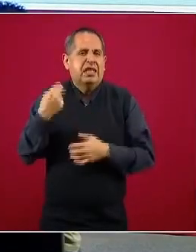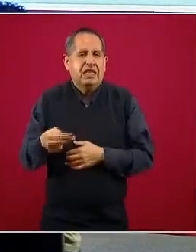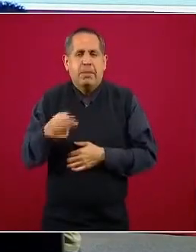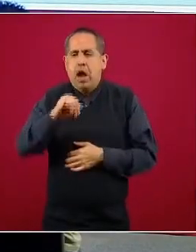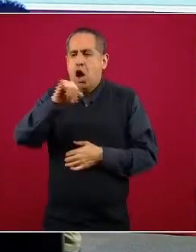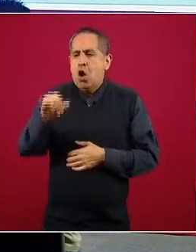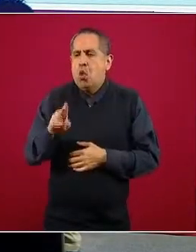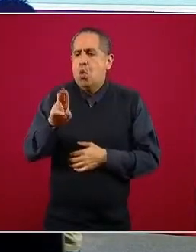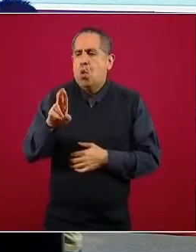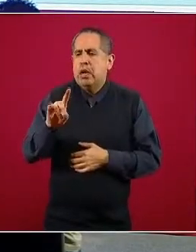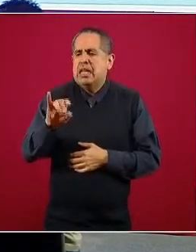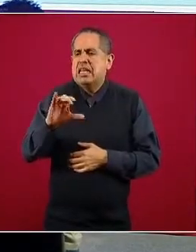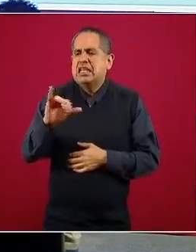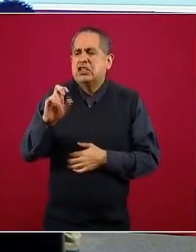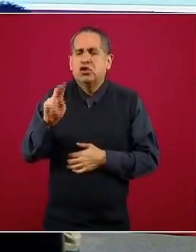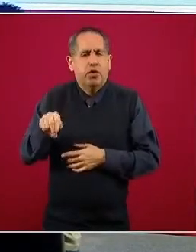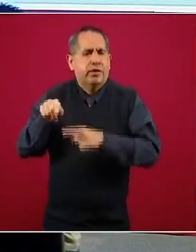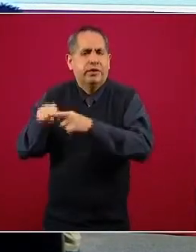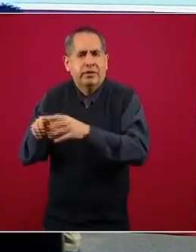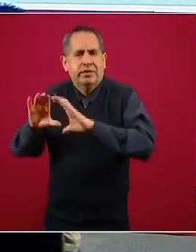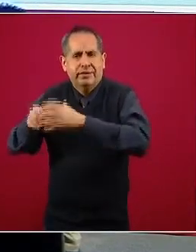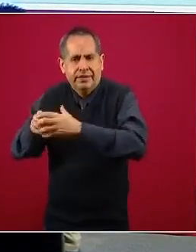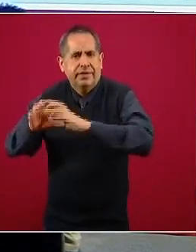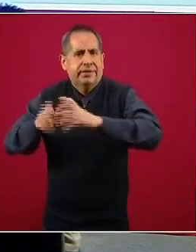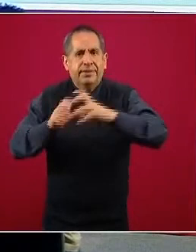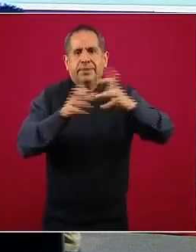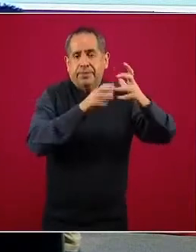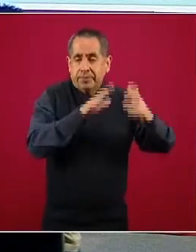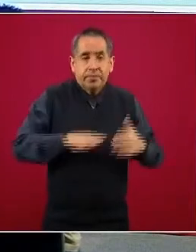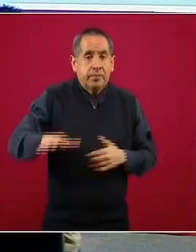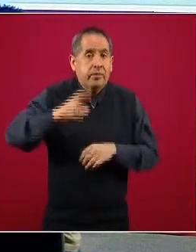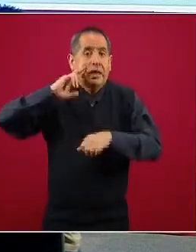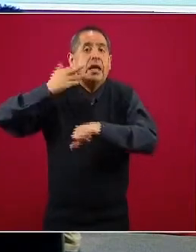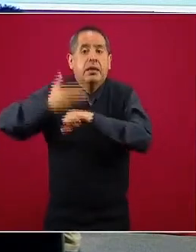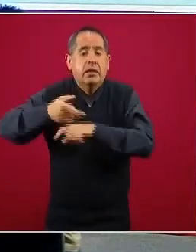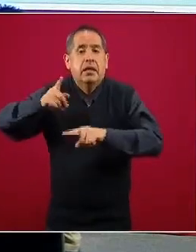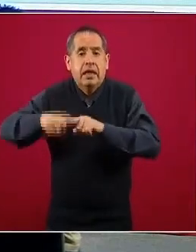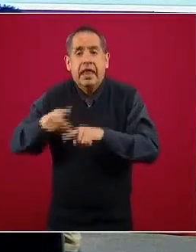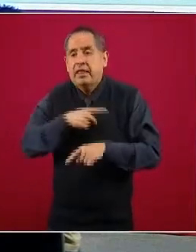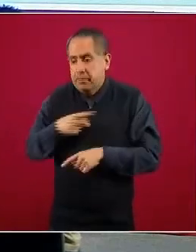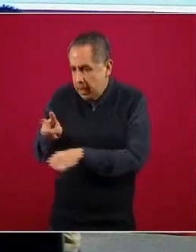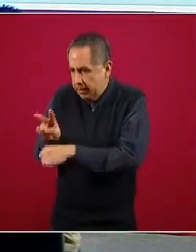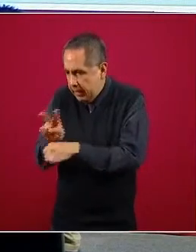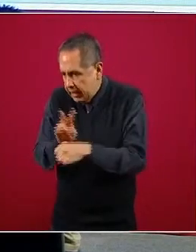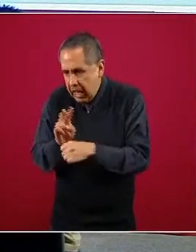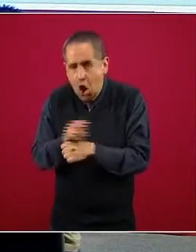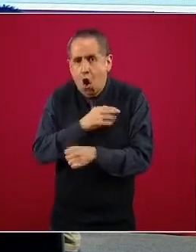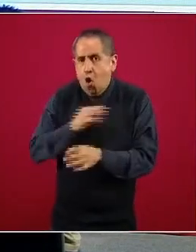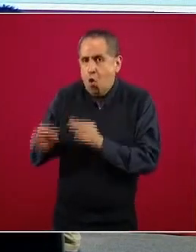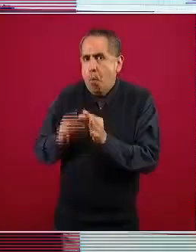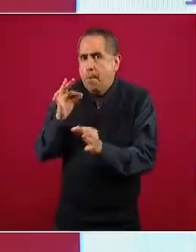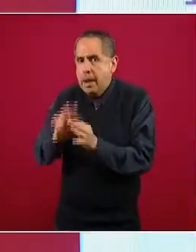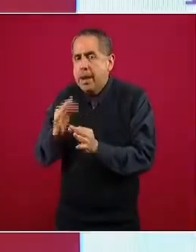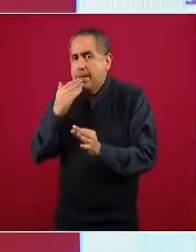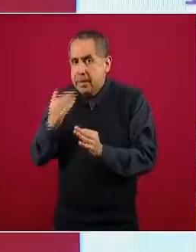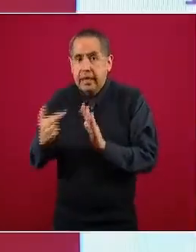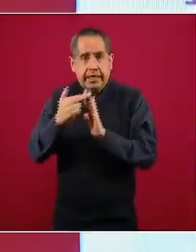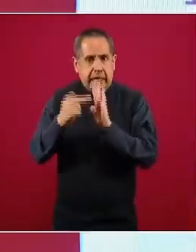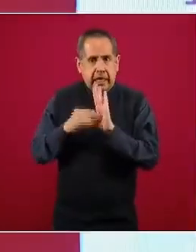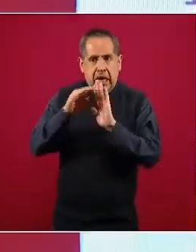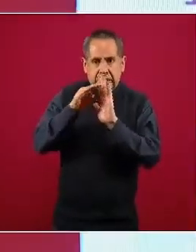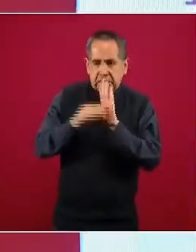jurisdicciones sanitarias. Y en esas jurisdicciones sanitarias son responsables de vigilar el cumplimiento de procedimientos